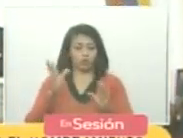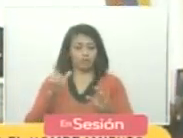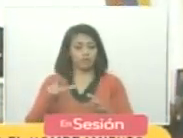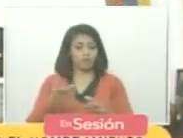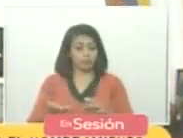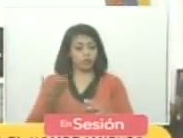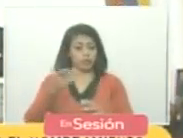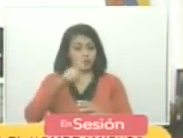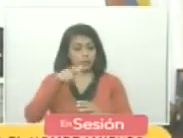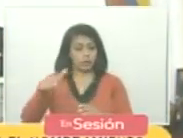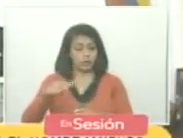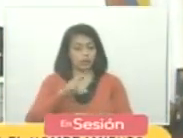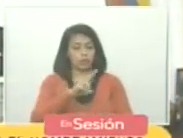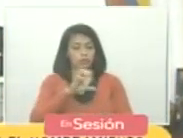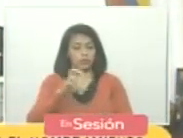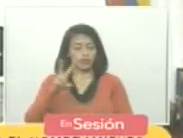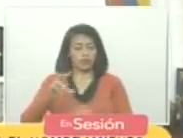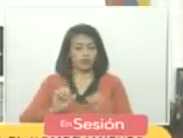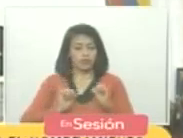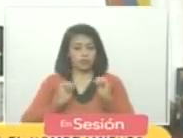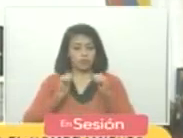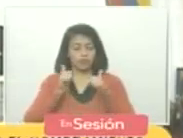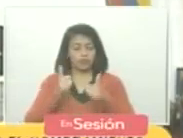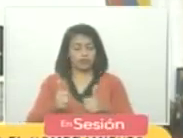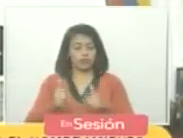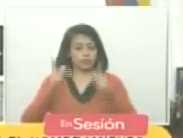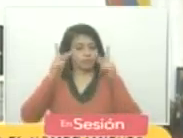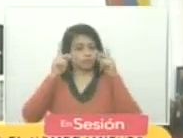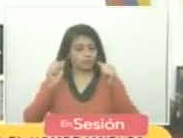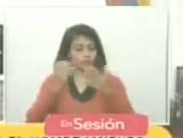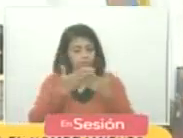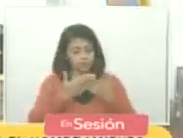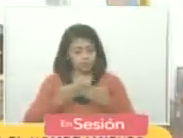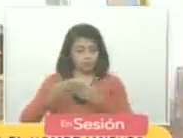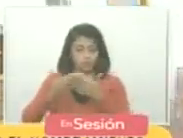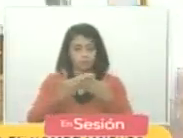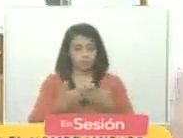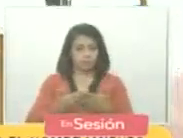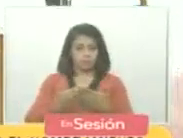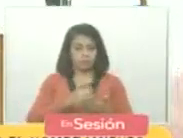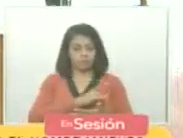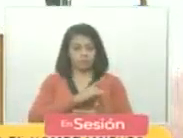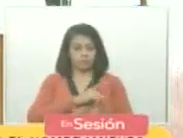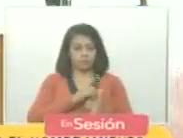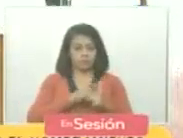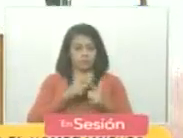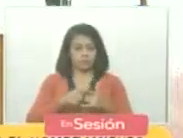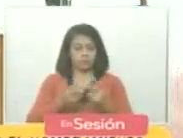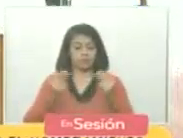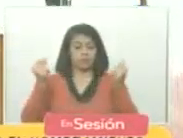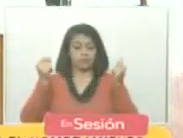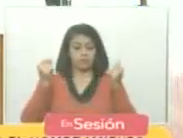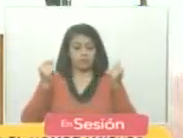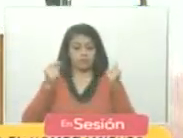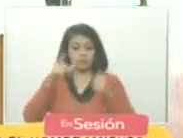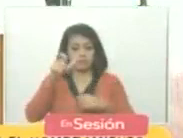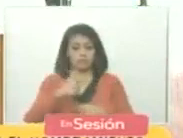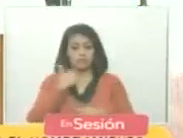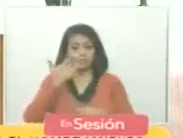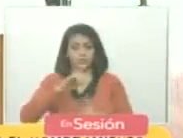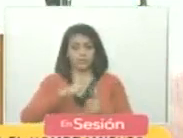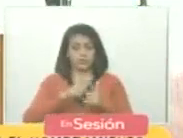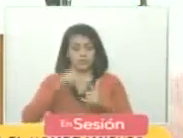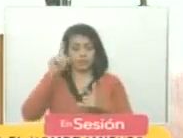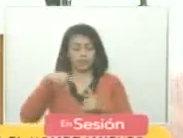los usevistas, yo apenas comenzando la carrera, de esa desaparición. También